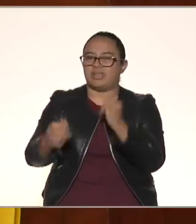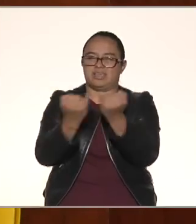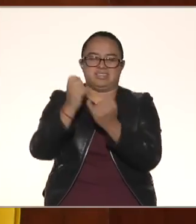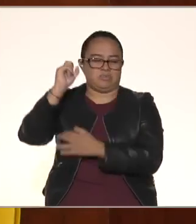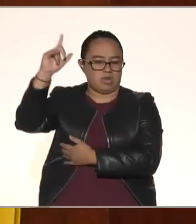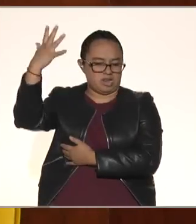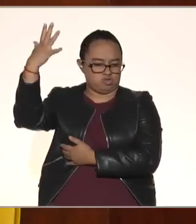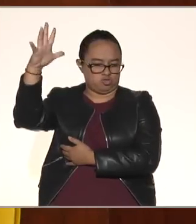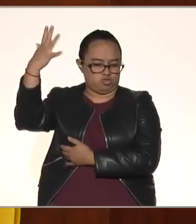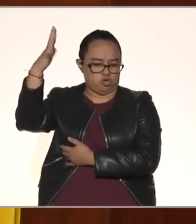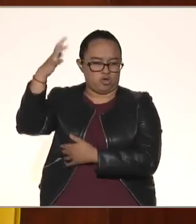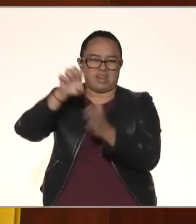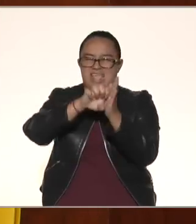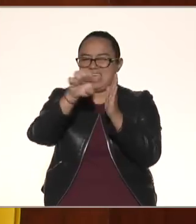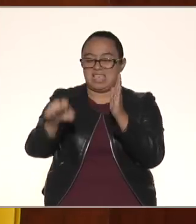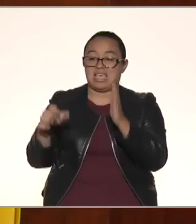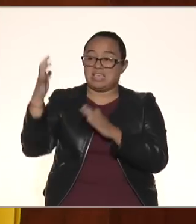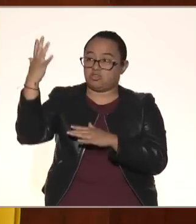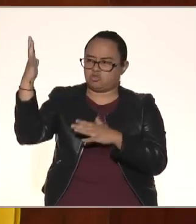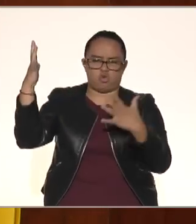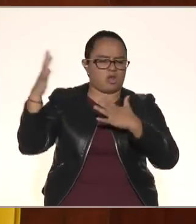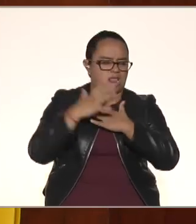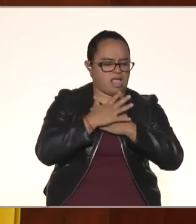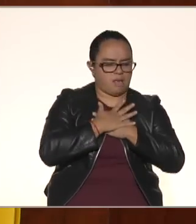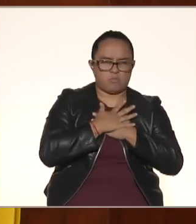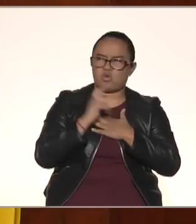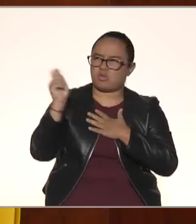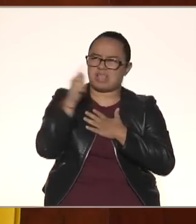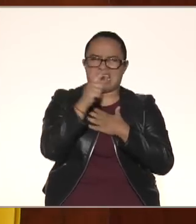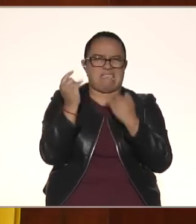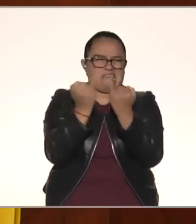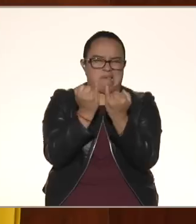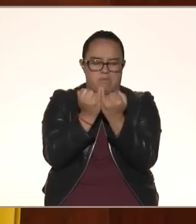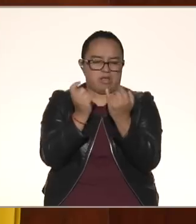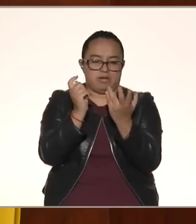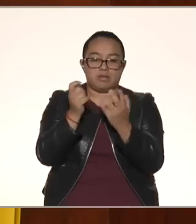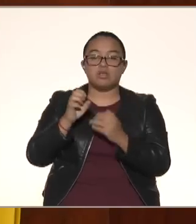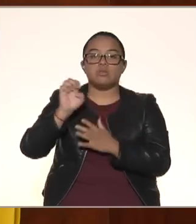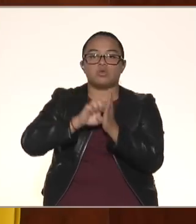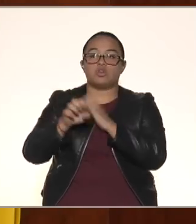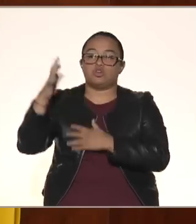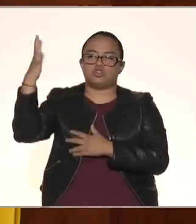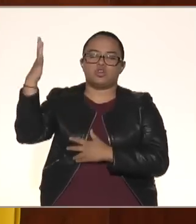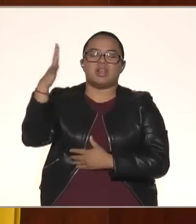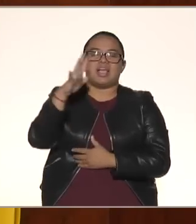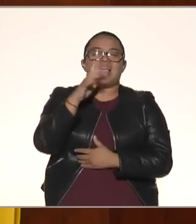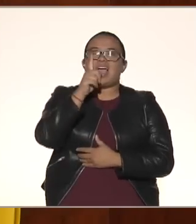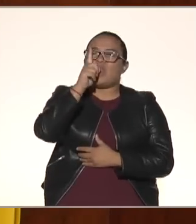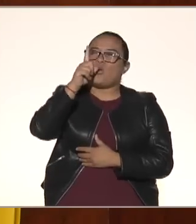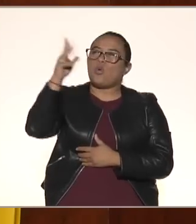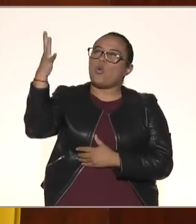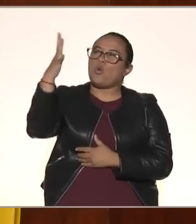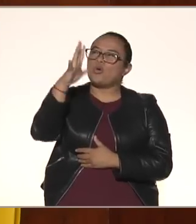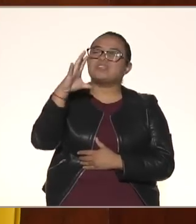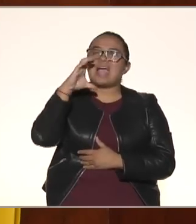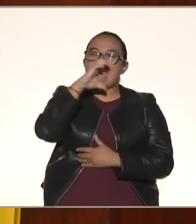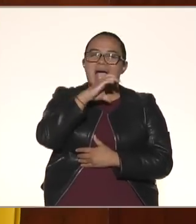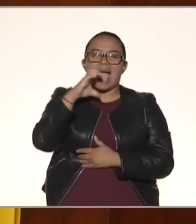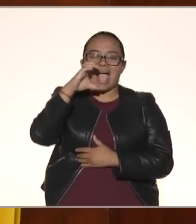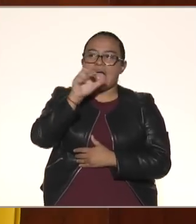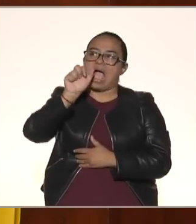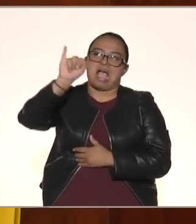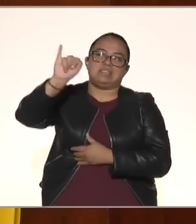Vamos a ponerlo aquí, el amor y el sol se comparan mucho. El sol da su luz, da su calor, porque es su naturaleza.